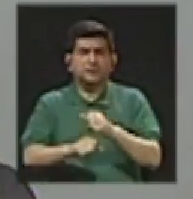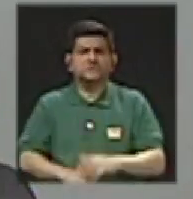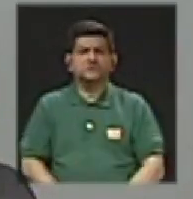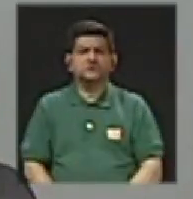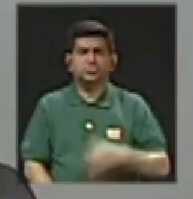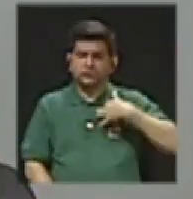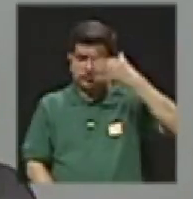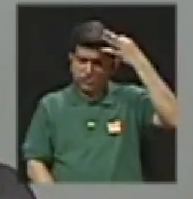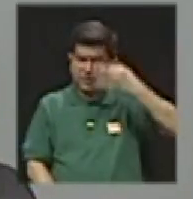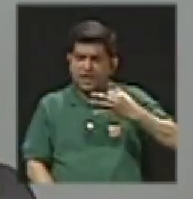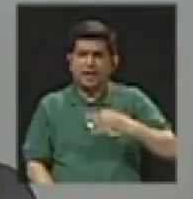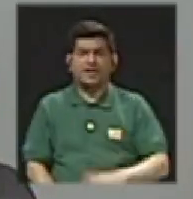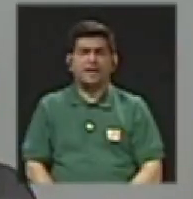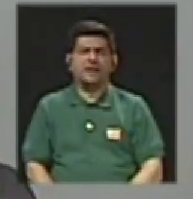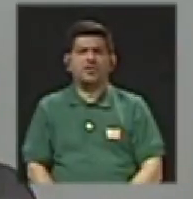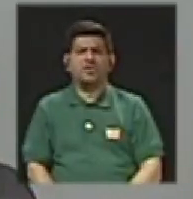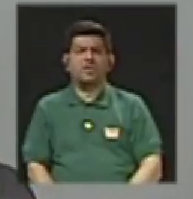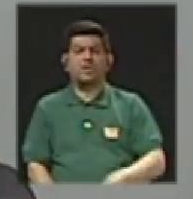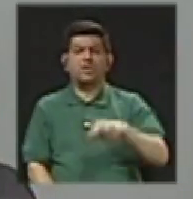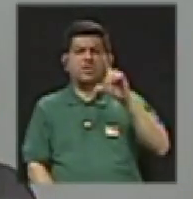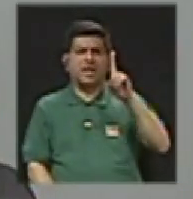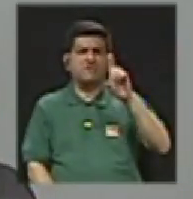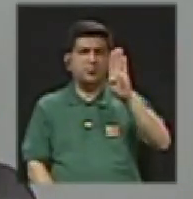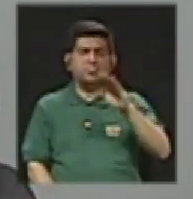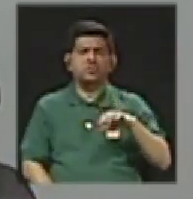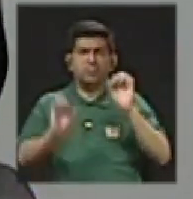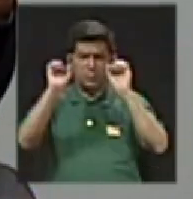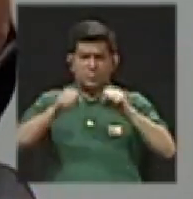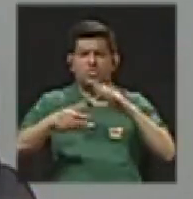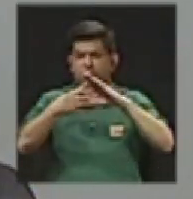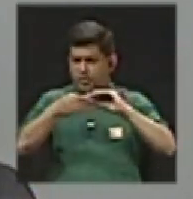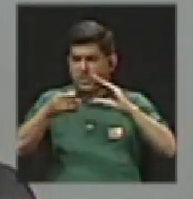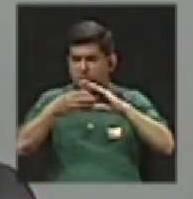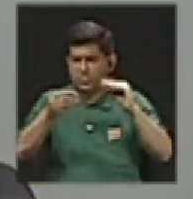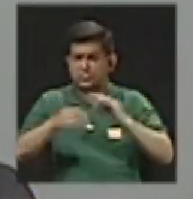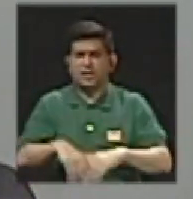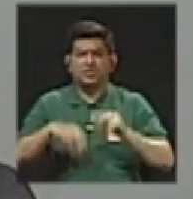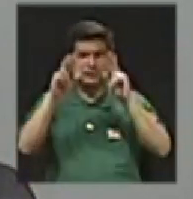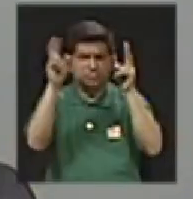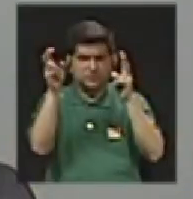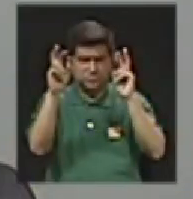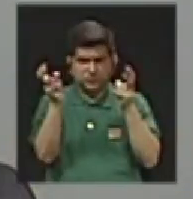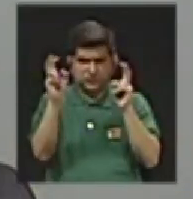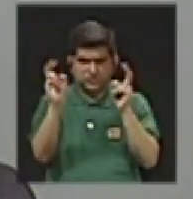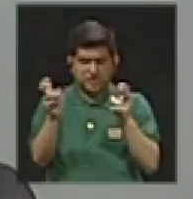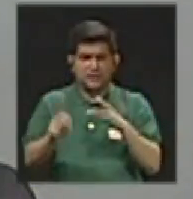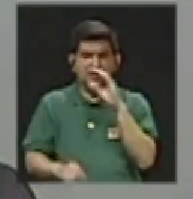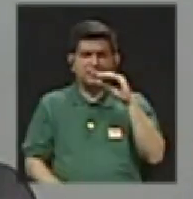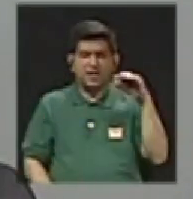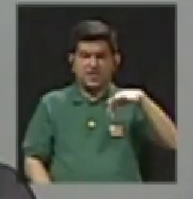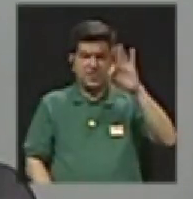me parece, don David, si nos quiere contar de